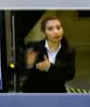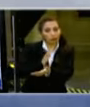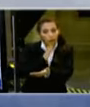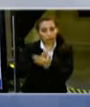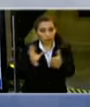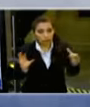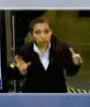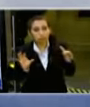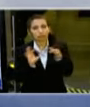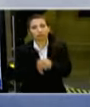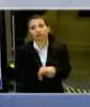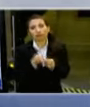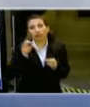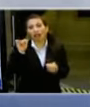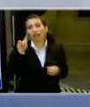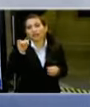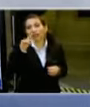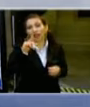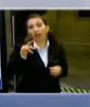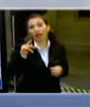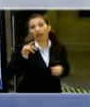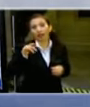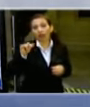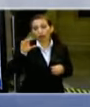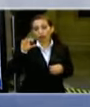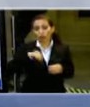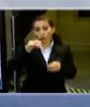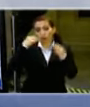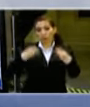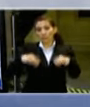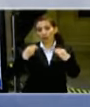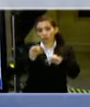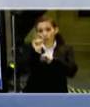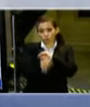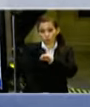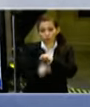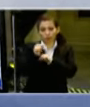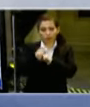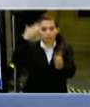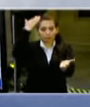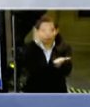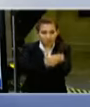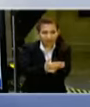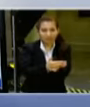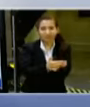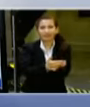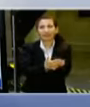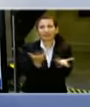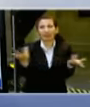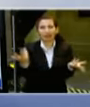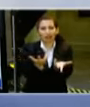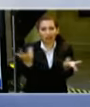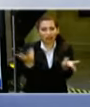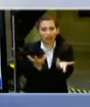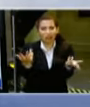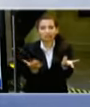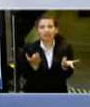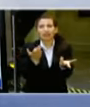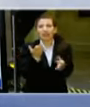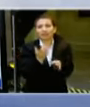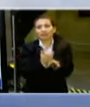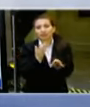convergencia, Alianza del Pacífico con Mercosur, cosa que de alguna manera frena digamos, el